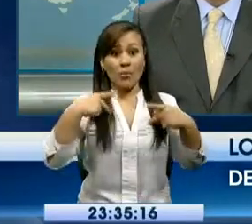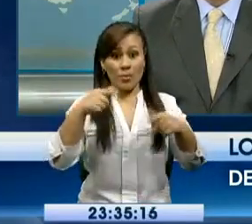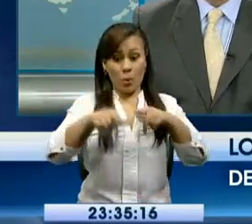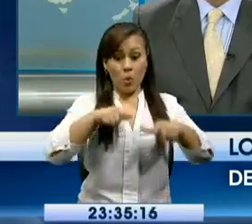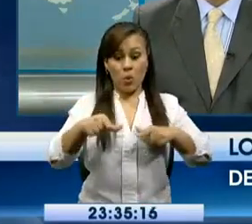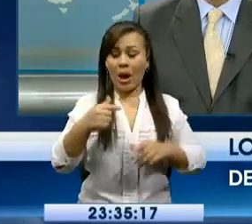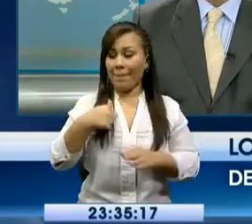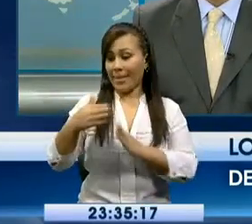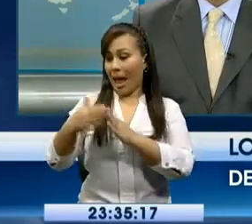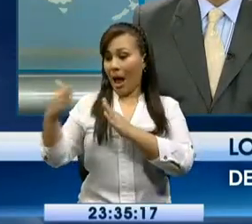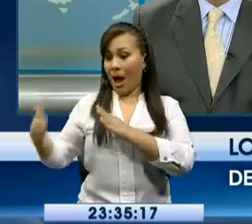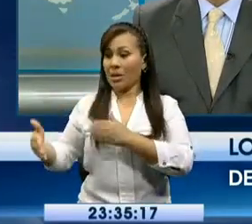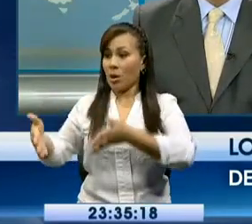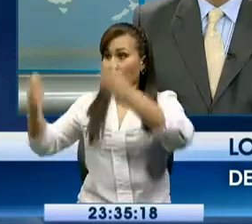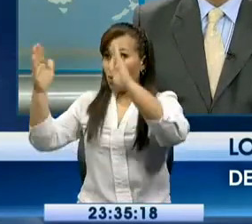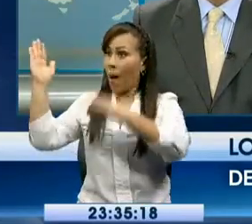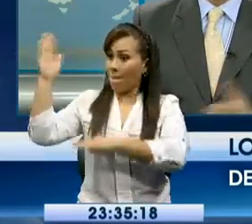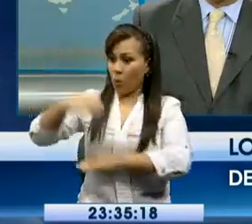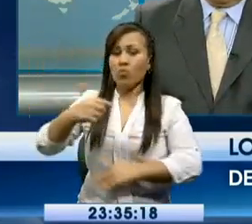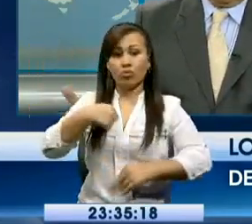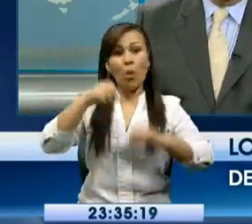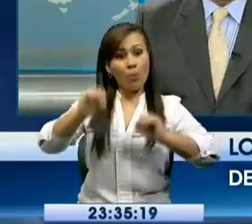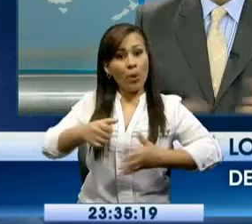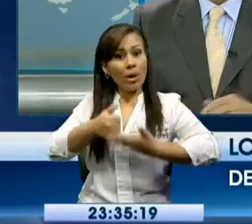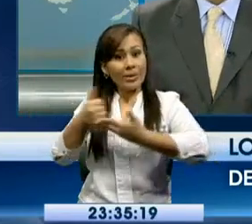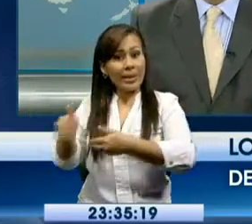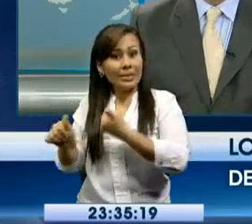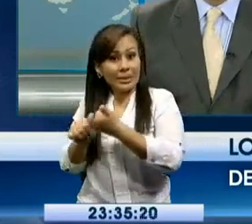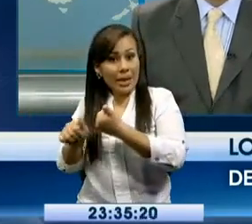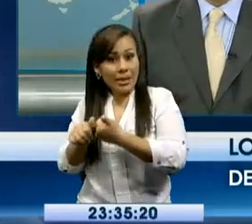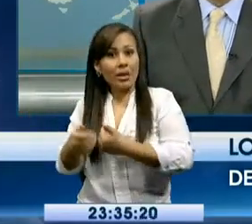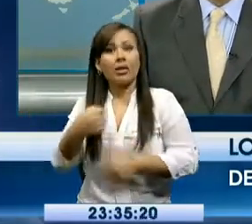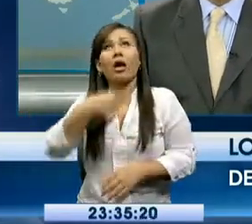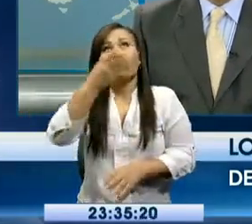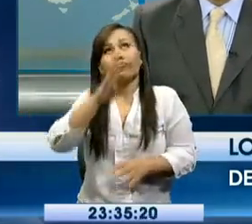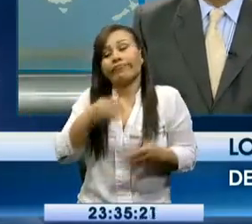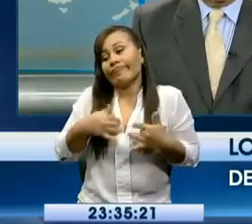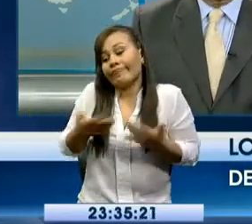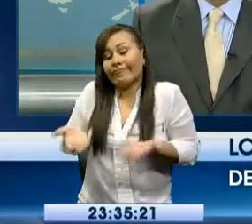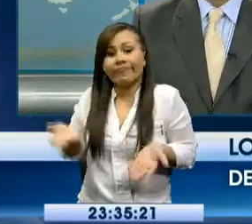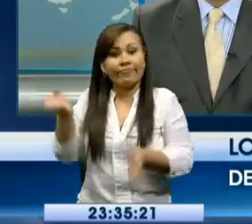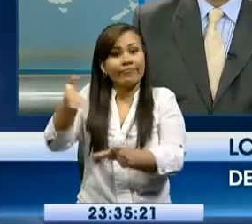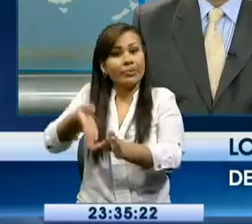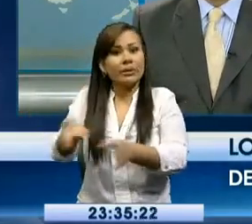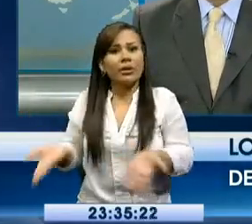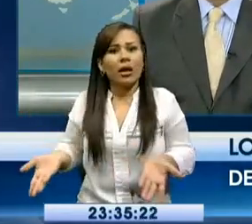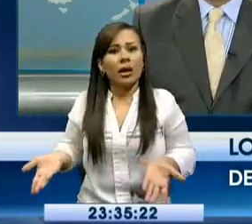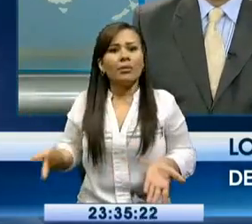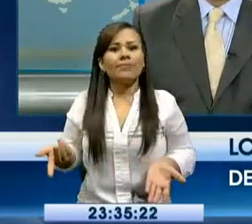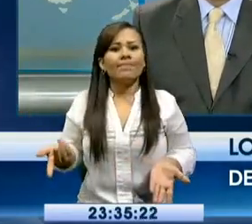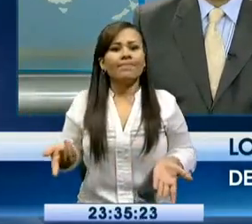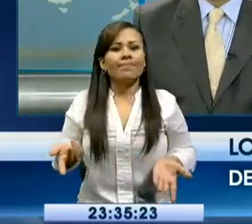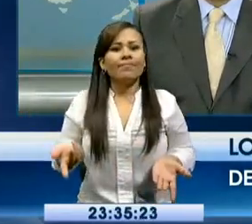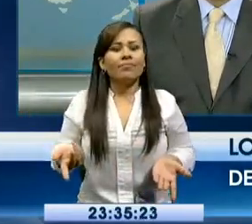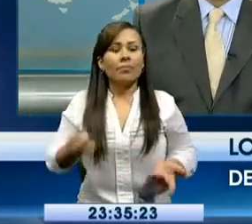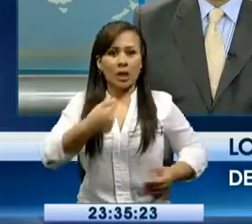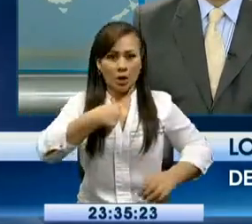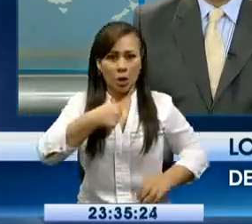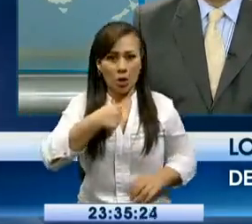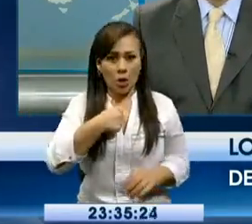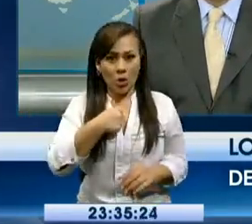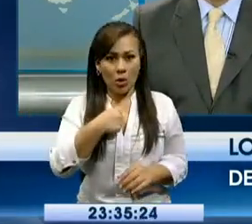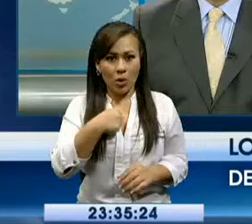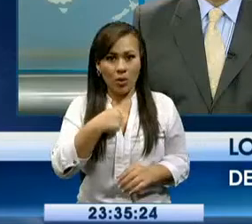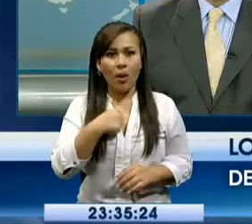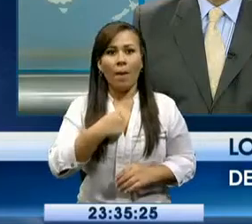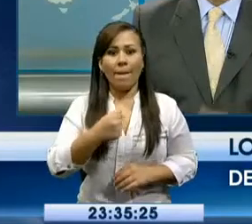mi vecino, yo puedo ayudarlo a él porque estoy ahí. Ya el destino, claro, me puso en ese, claro, lugar. Entonces yo lo que tengo que hacer es ser consecuente